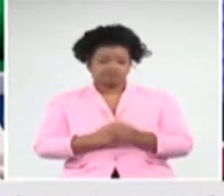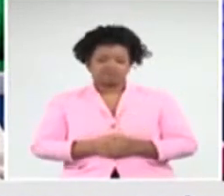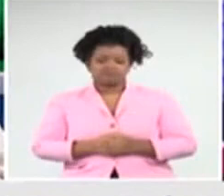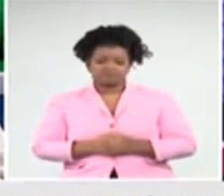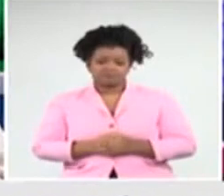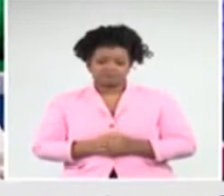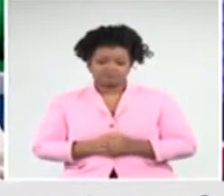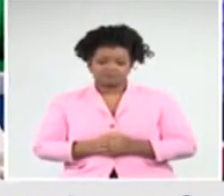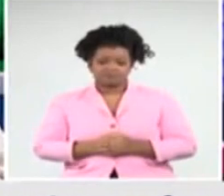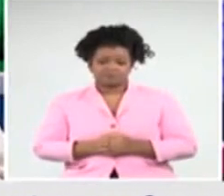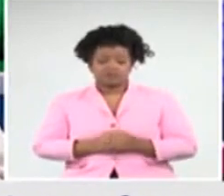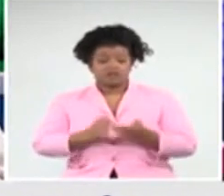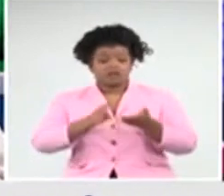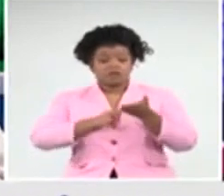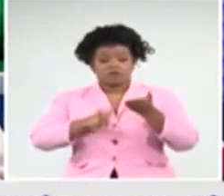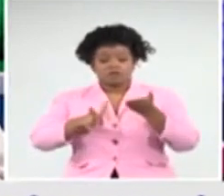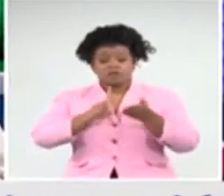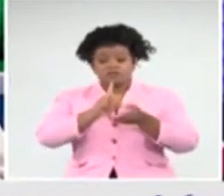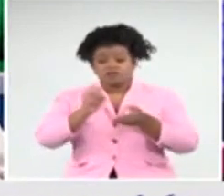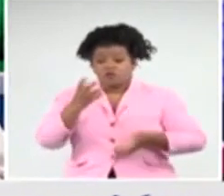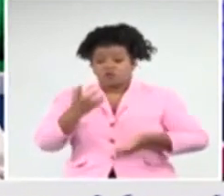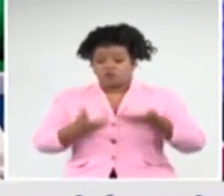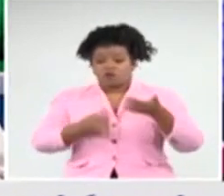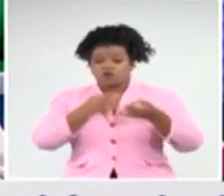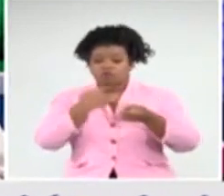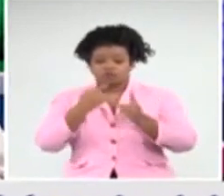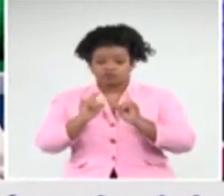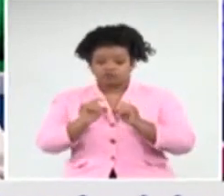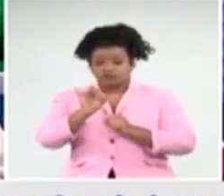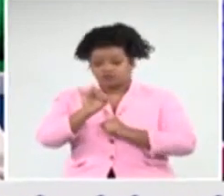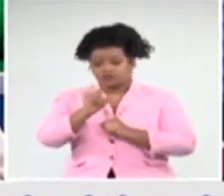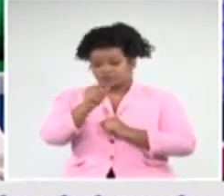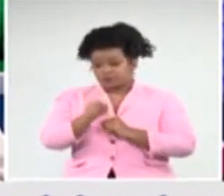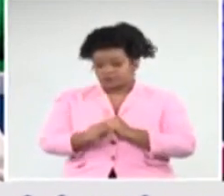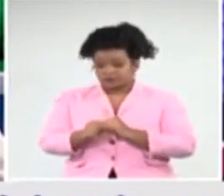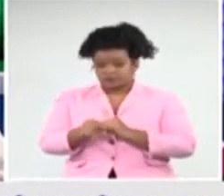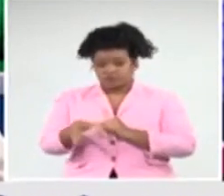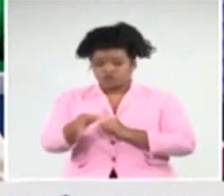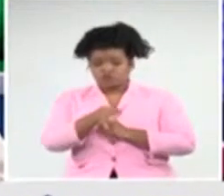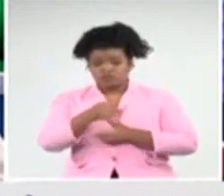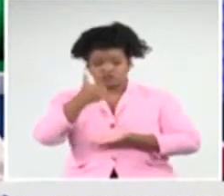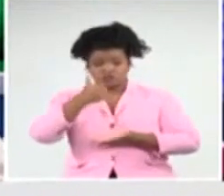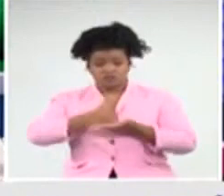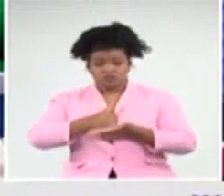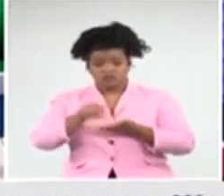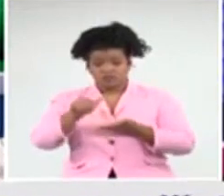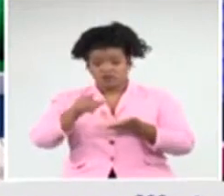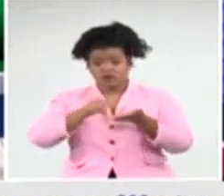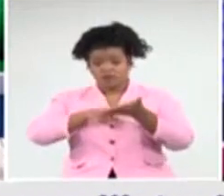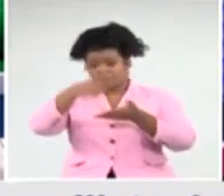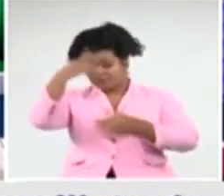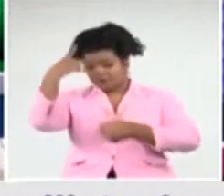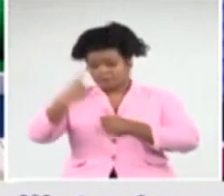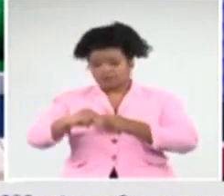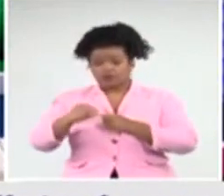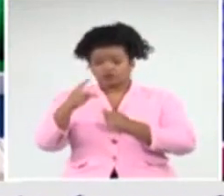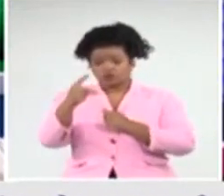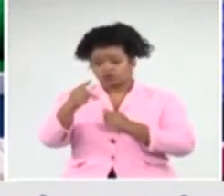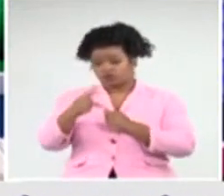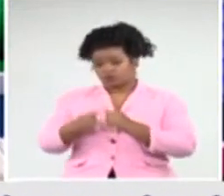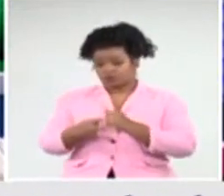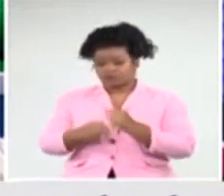de Cienfuegos fallecen 7 personas, del municipio Cienfuegos y de Palmira, 2 de cada uno,